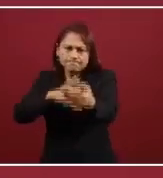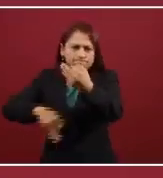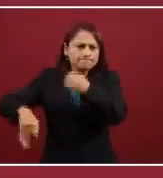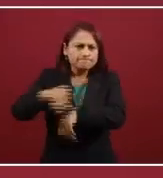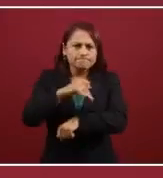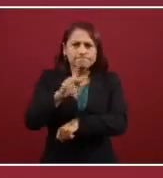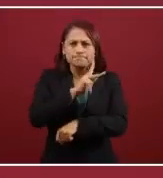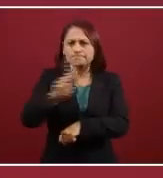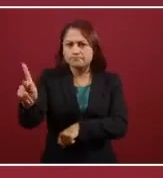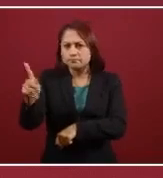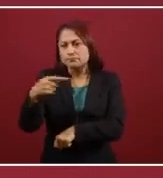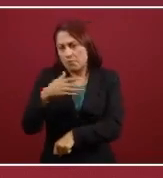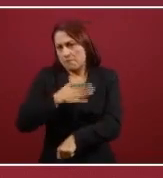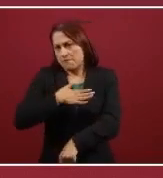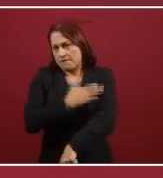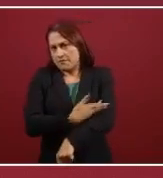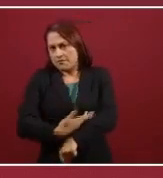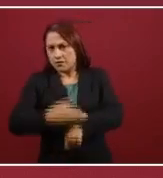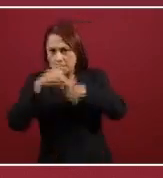mi familia,